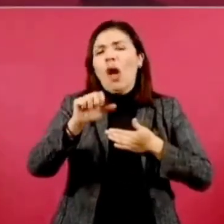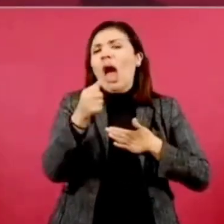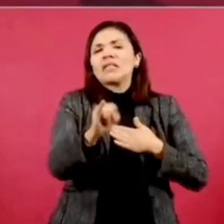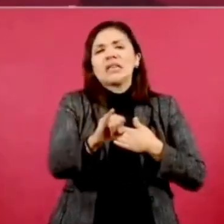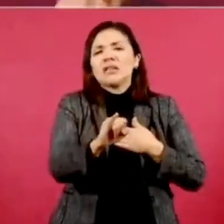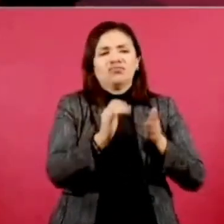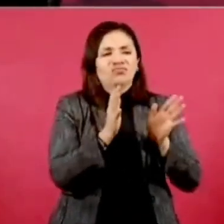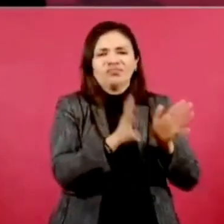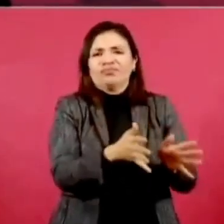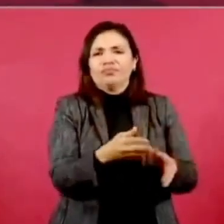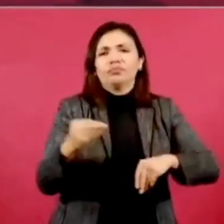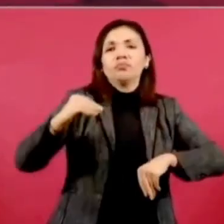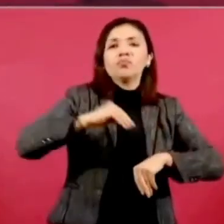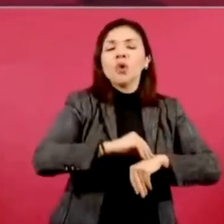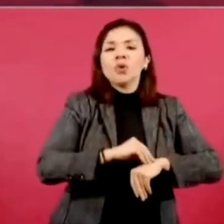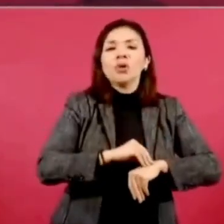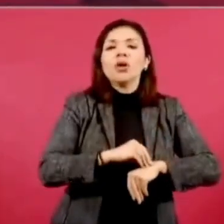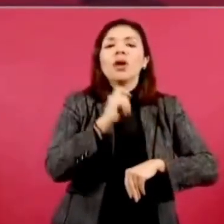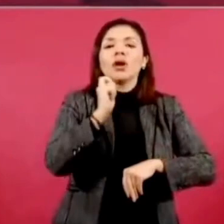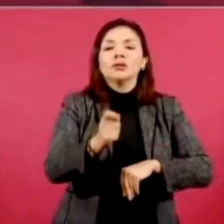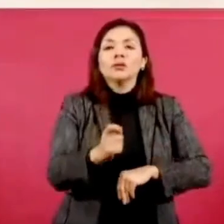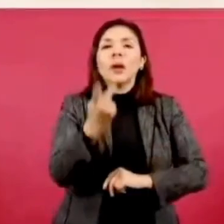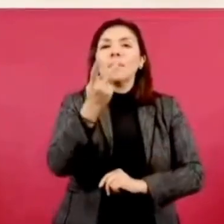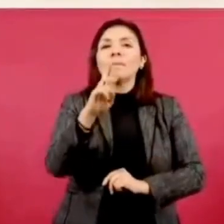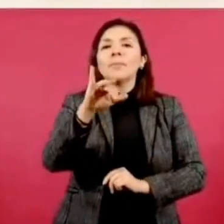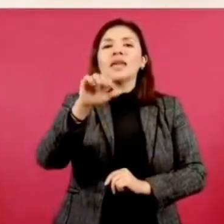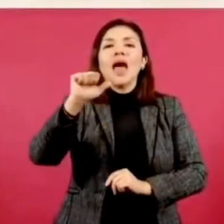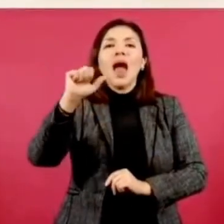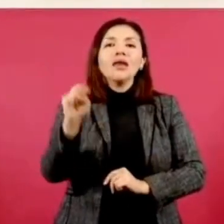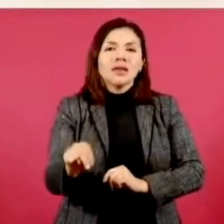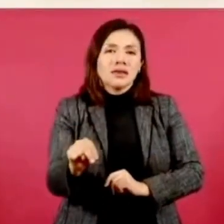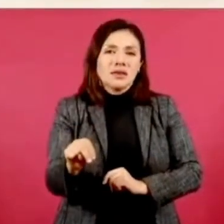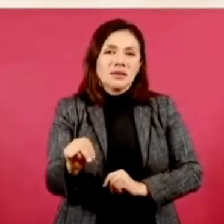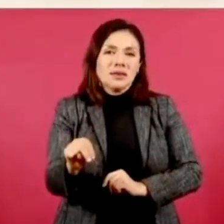se constituye el PRIAN.